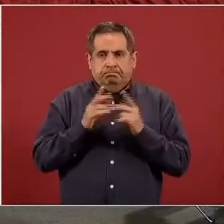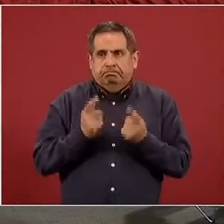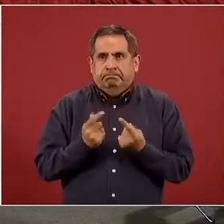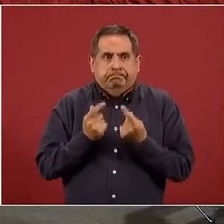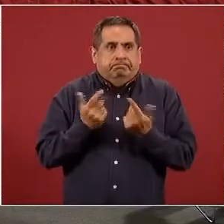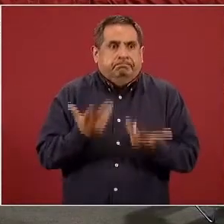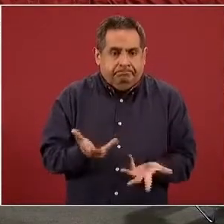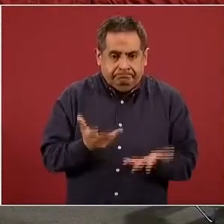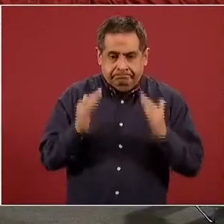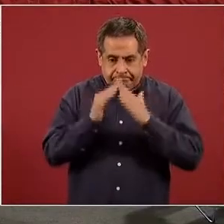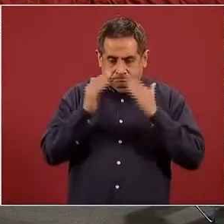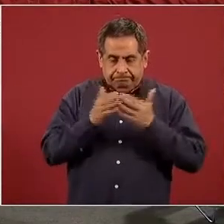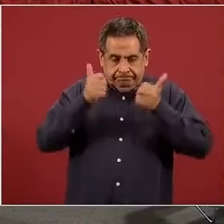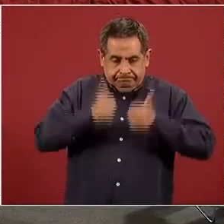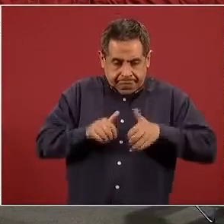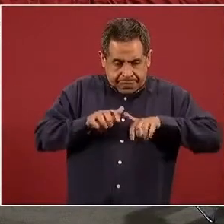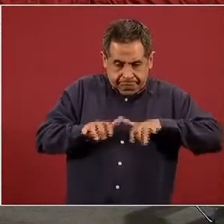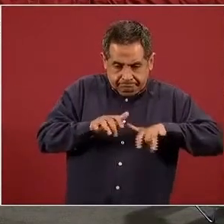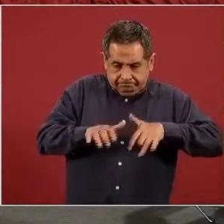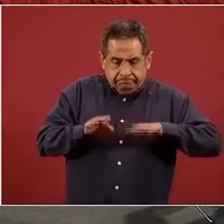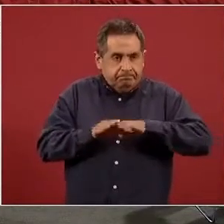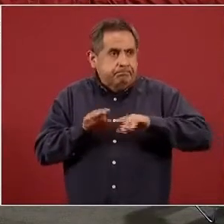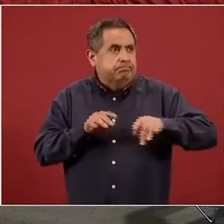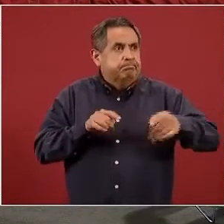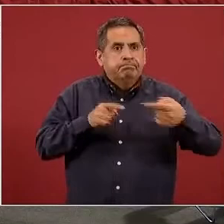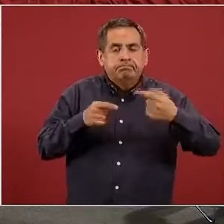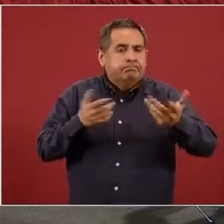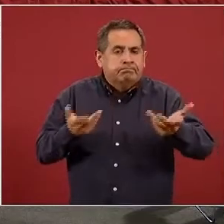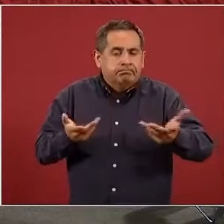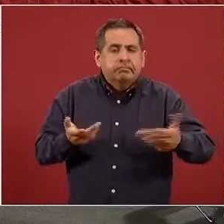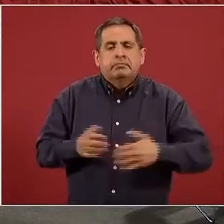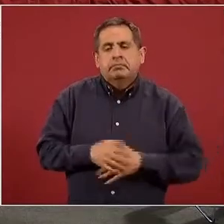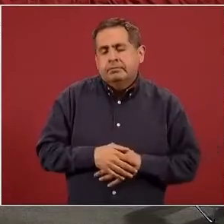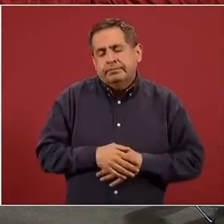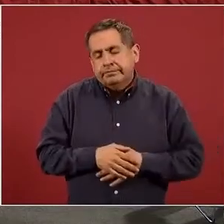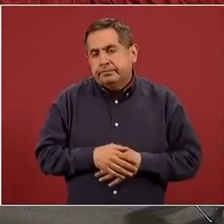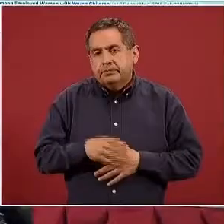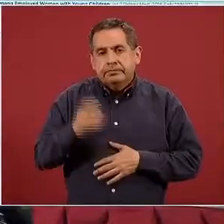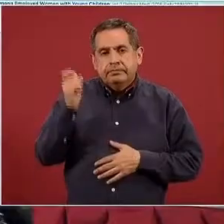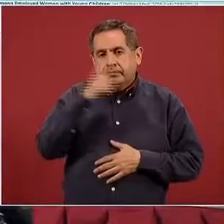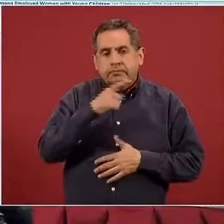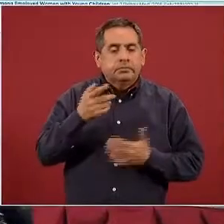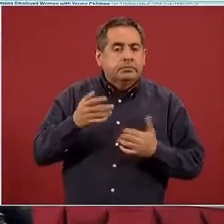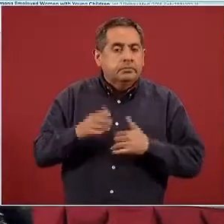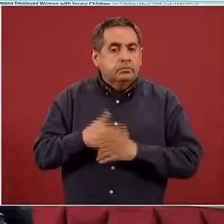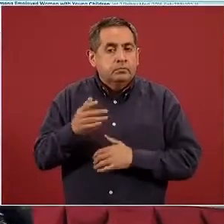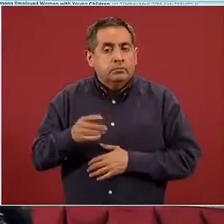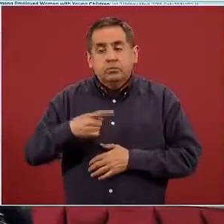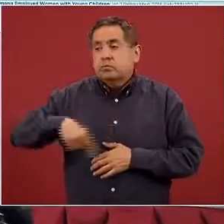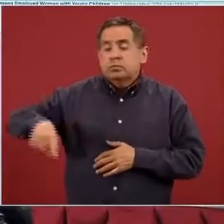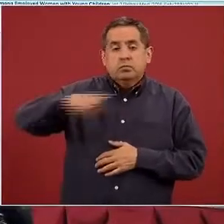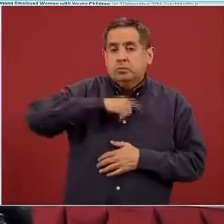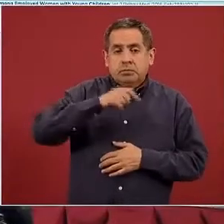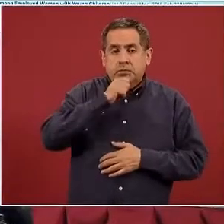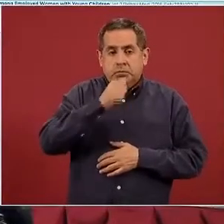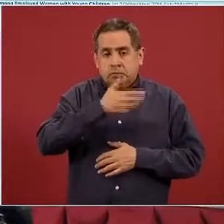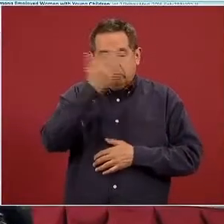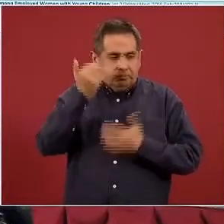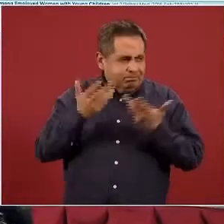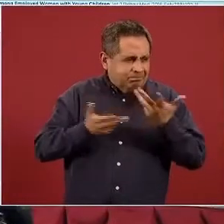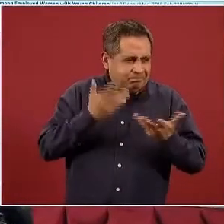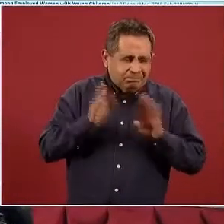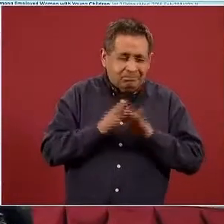reaccionar ante el trabajar a distancia. Y esto pues porque muchos todavía no se convencían de cómo